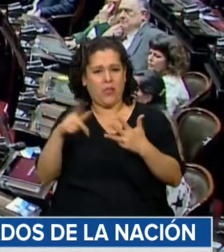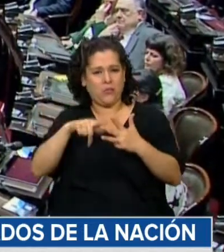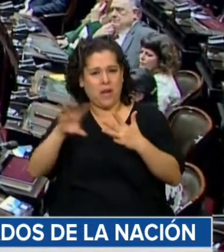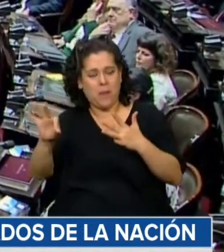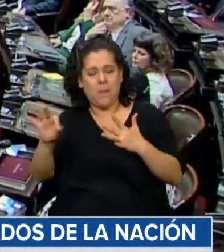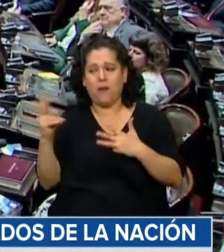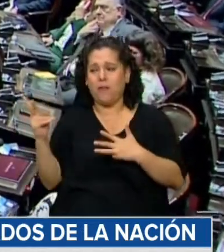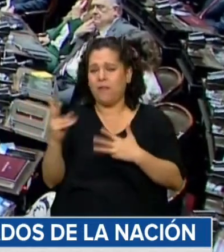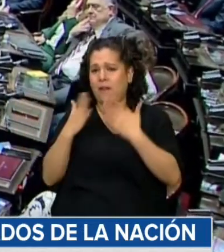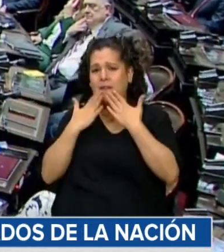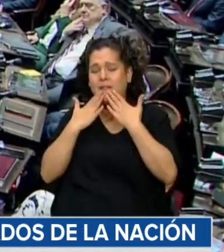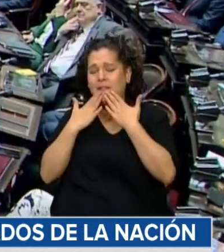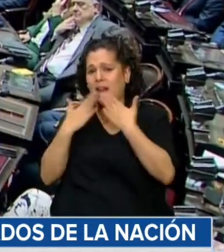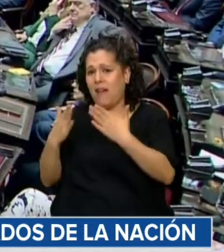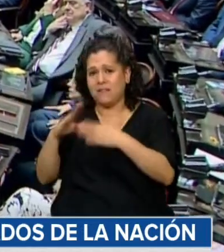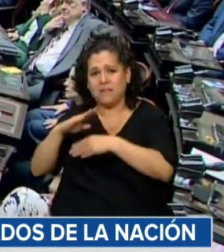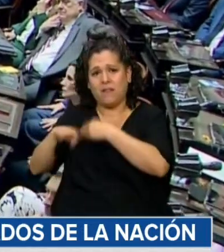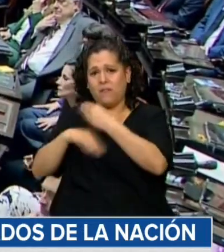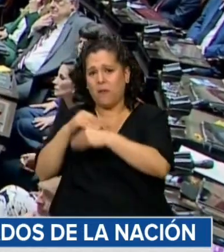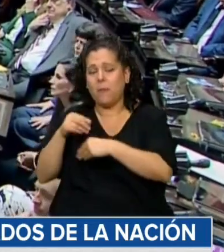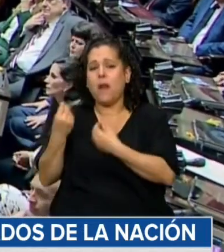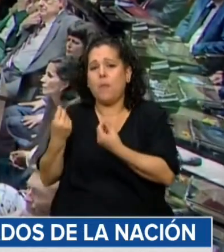principalmente por haberme inculcado